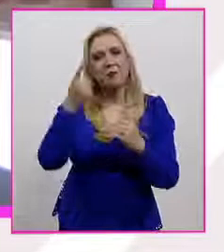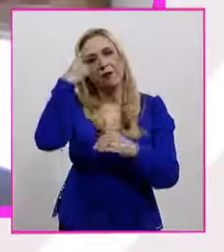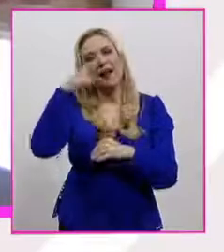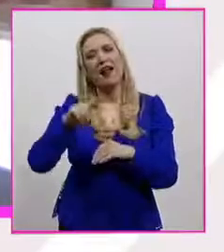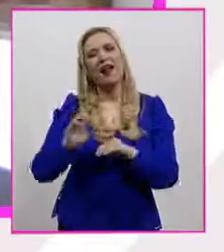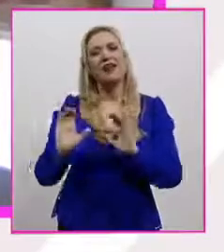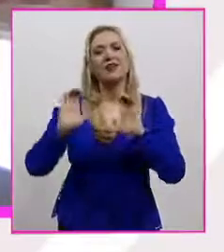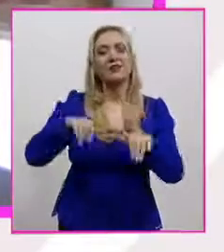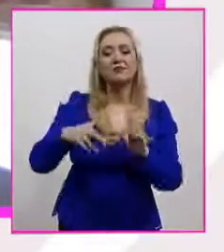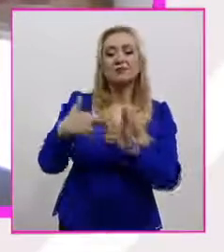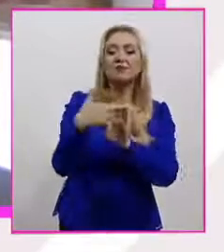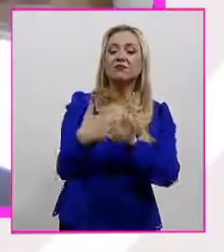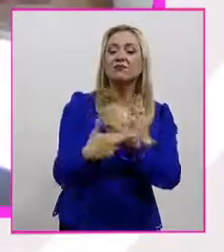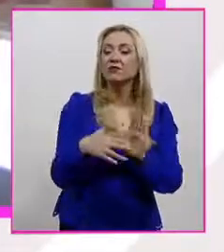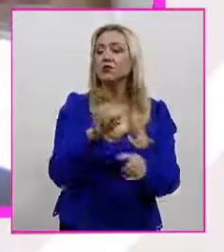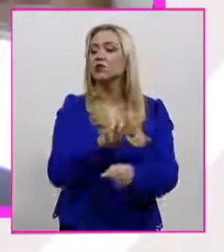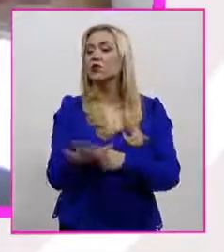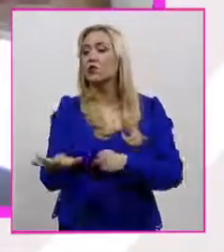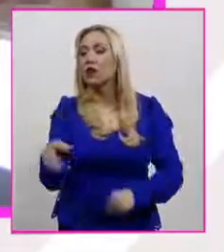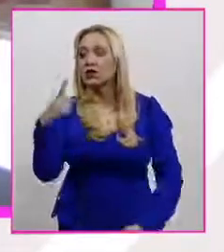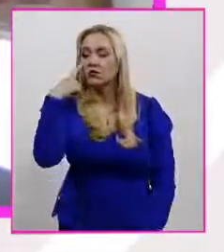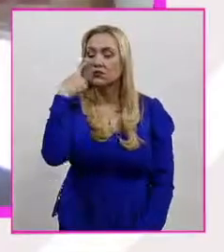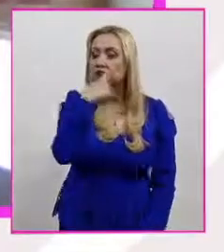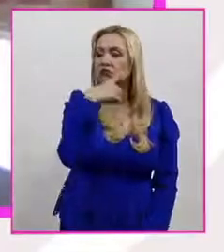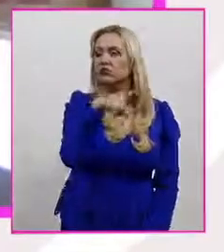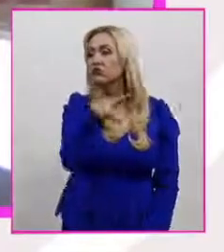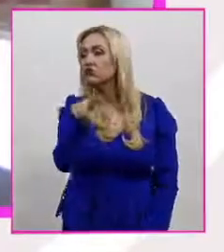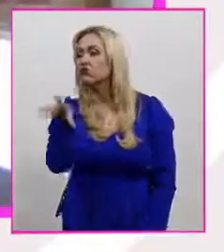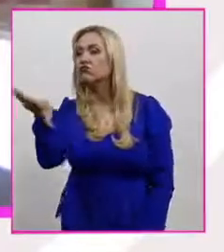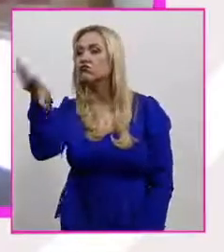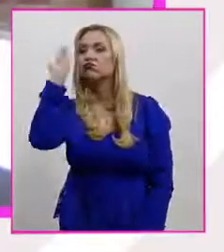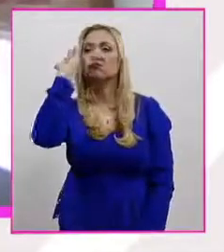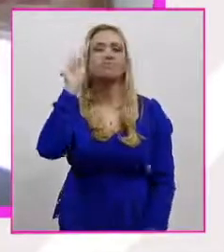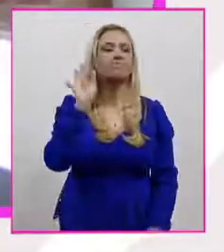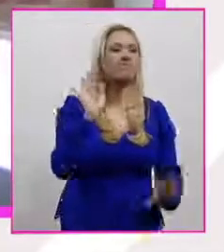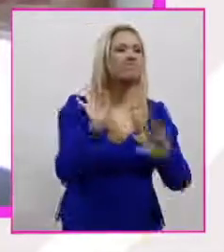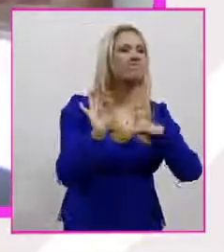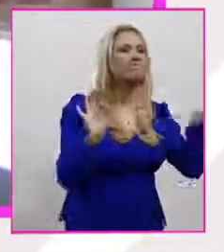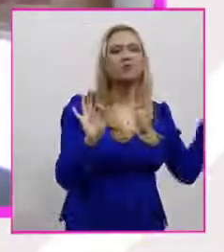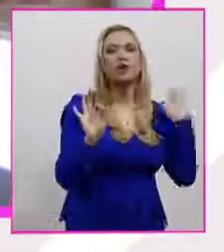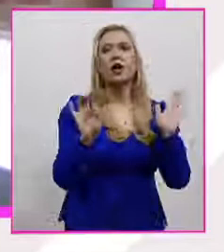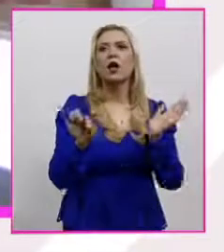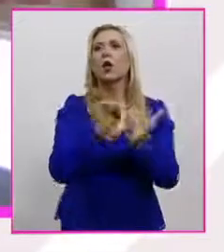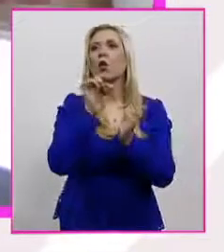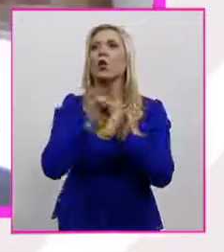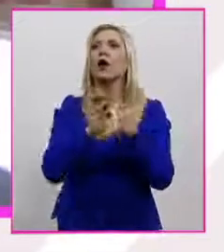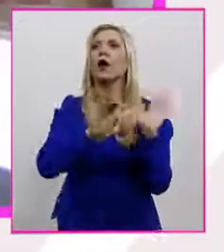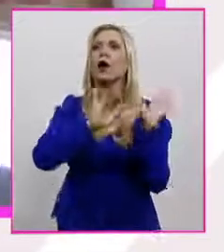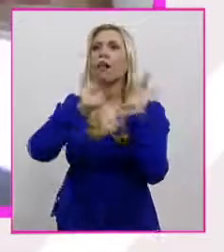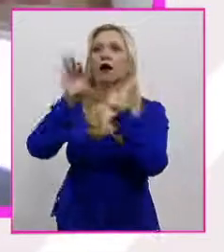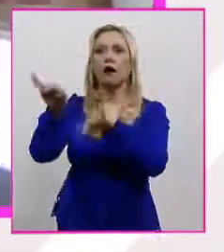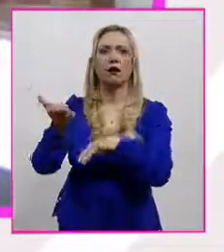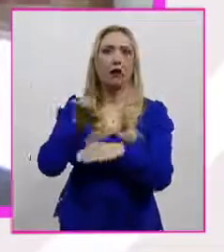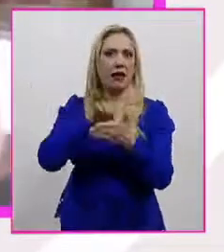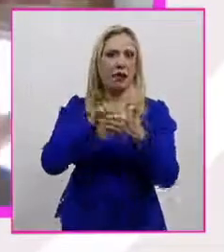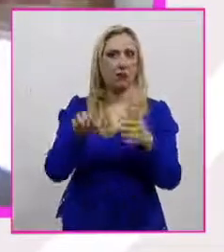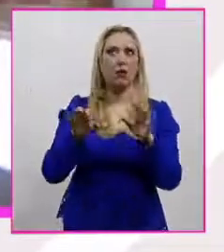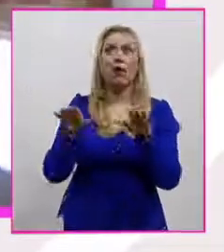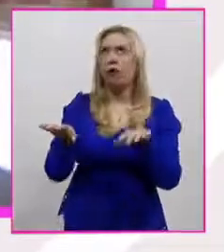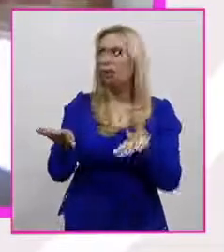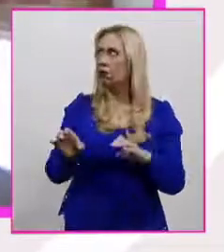contratación, qué características buscan, incluso en dónde reclutan personas, es algo que ayuda o no